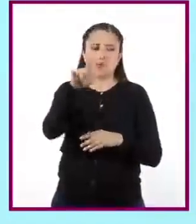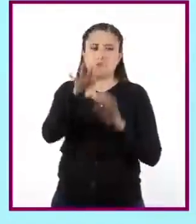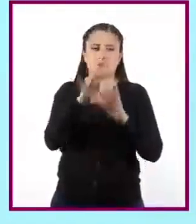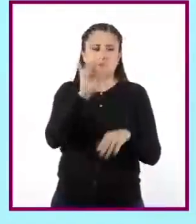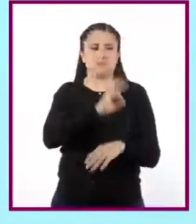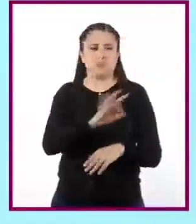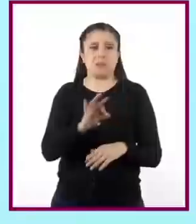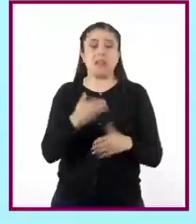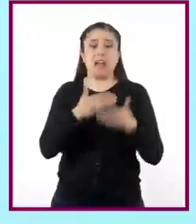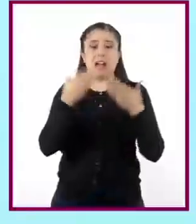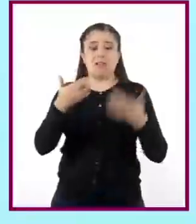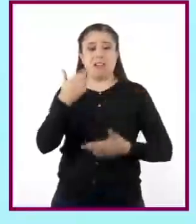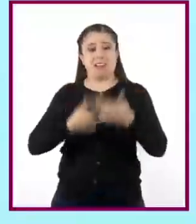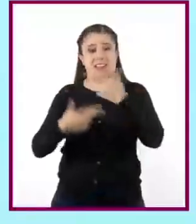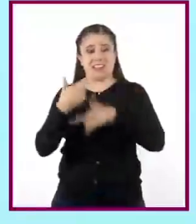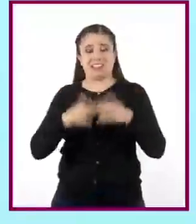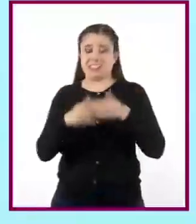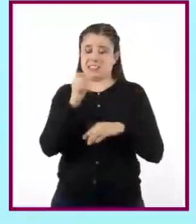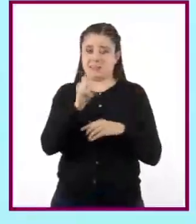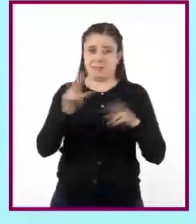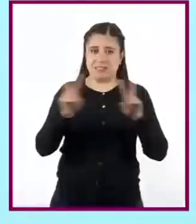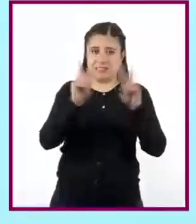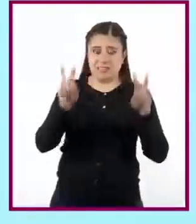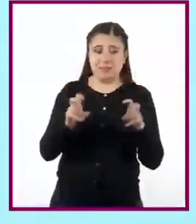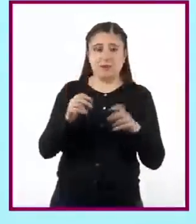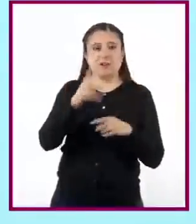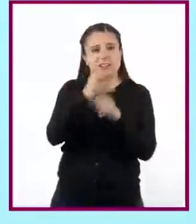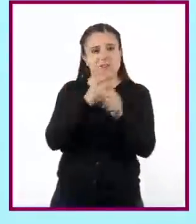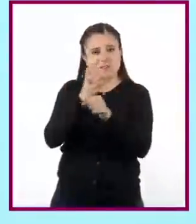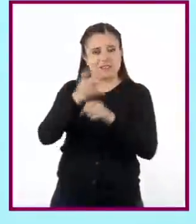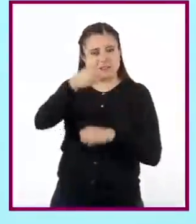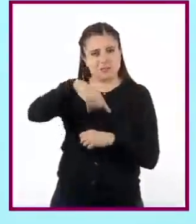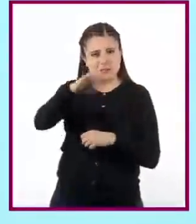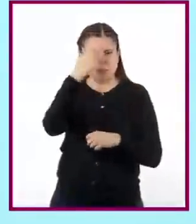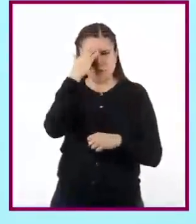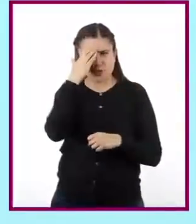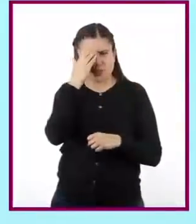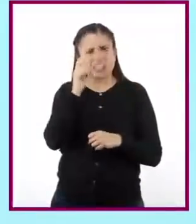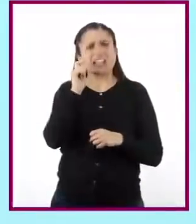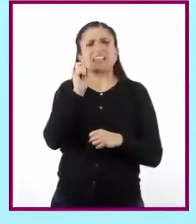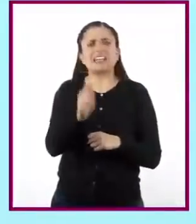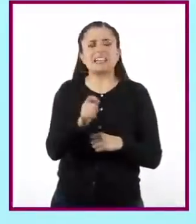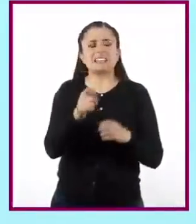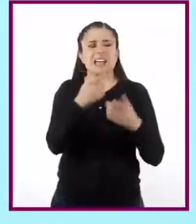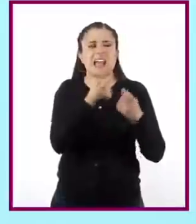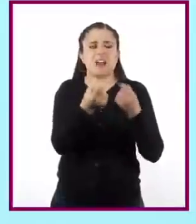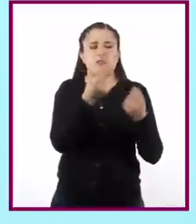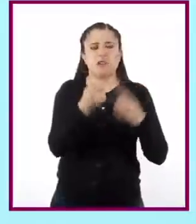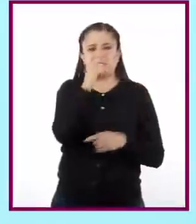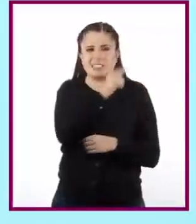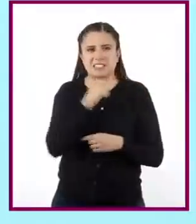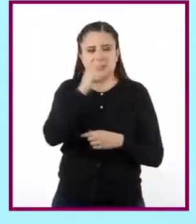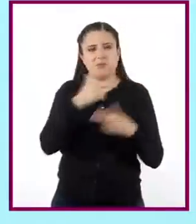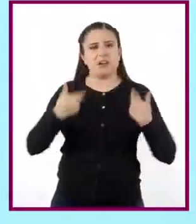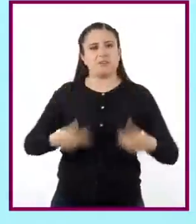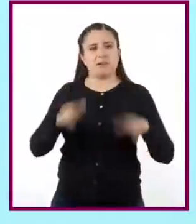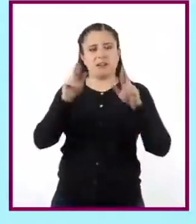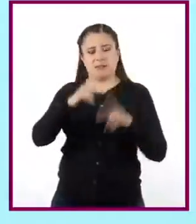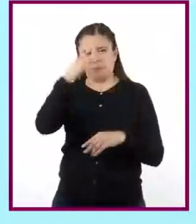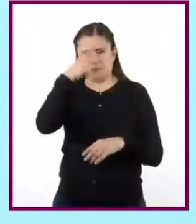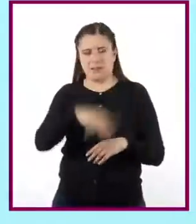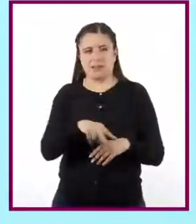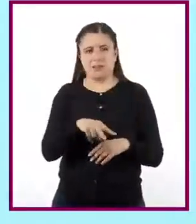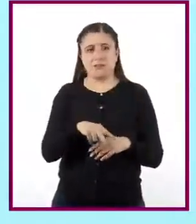para regresar al tema de la sesión, las y los invitamos a conocer acerca de algunas de las lenguas indígenas representativas de